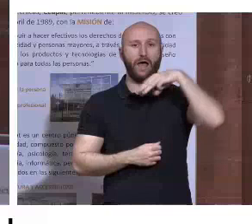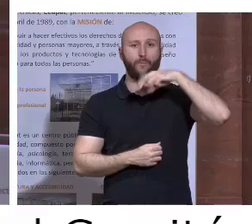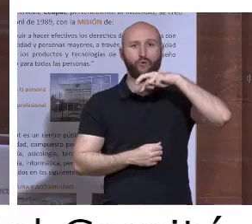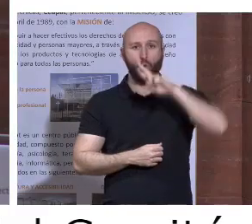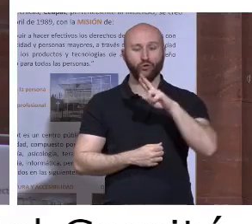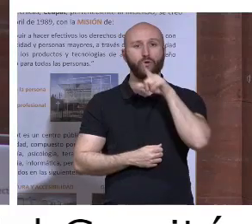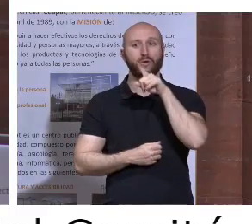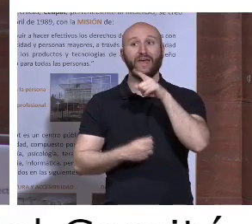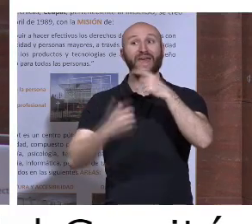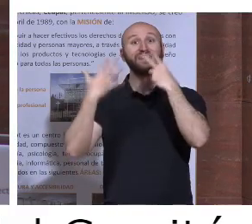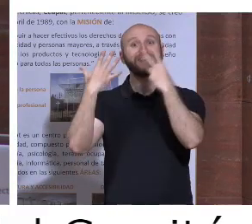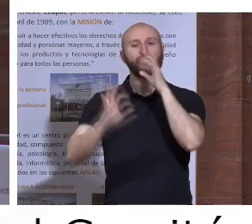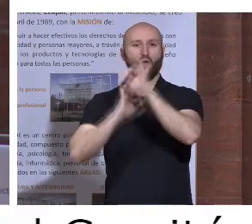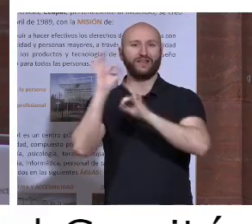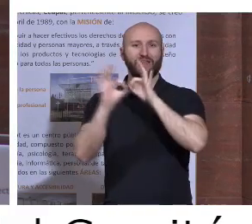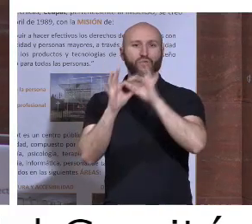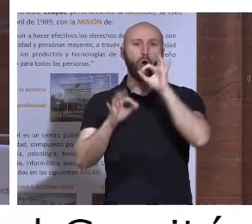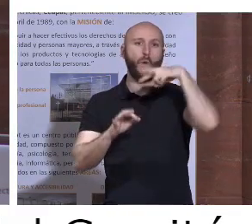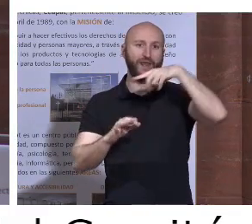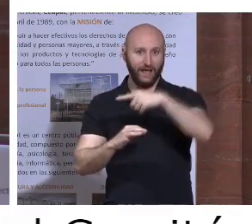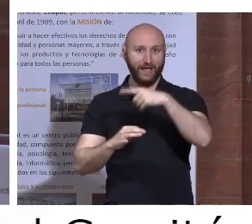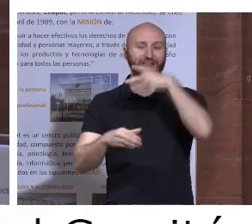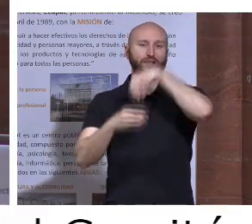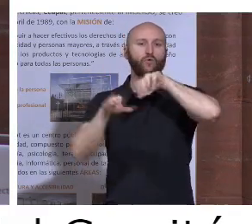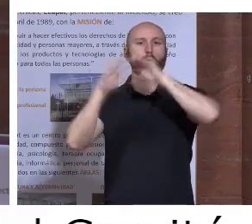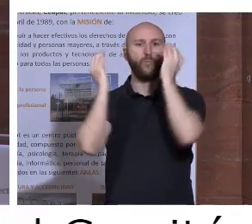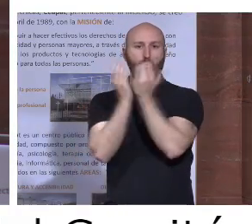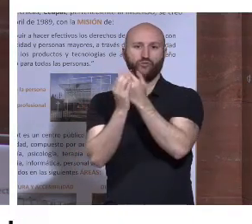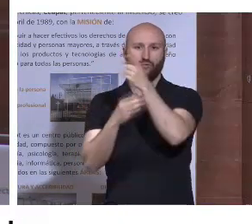7 organizaciones no gubernamentales que ACNUR tiene en el mundo,